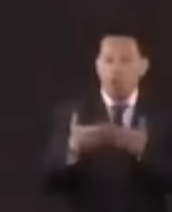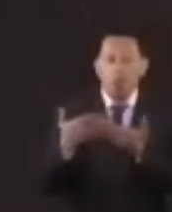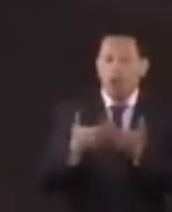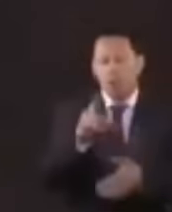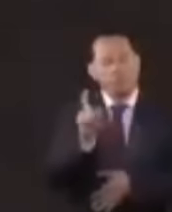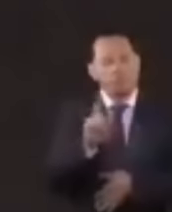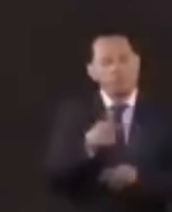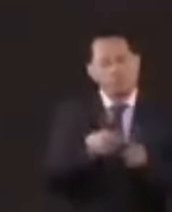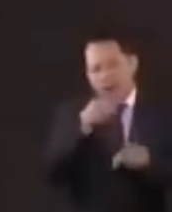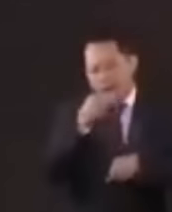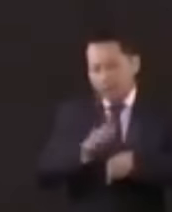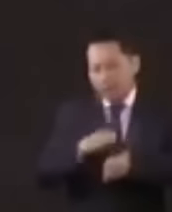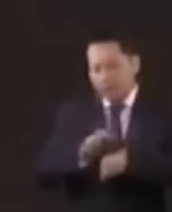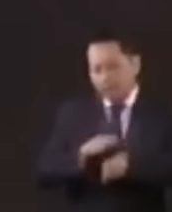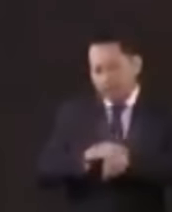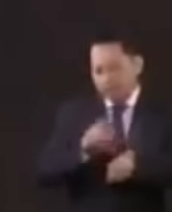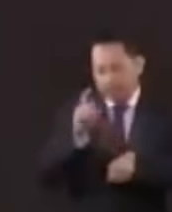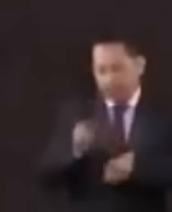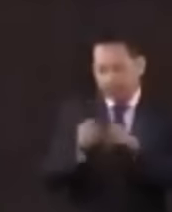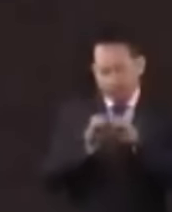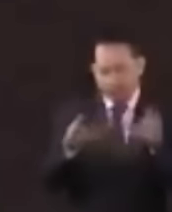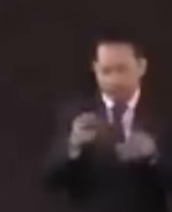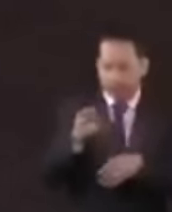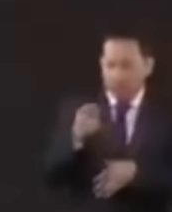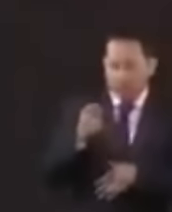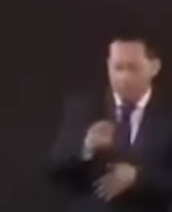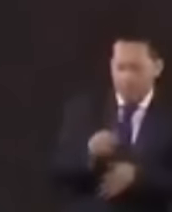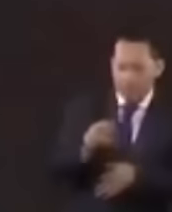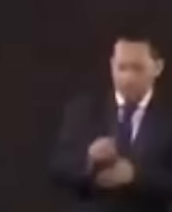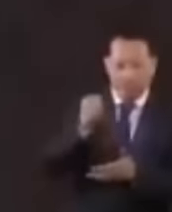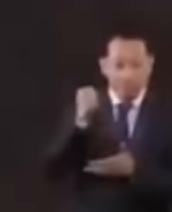cuantos. Que les quede claro, este presupuesto es